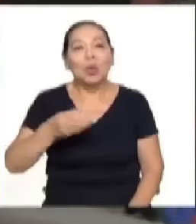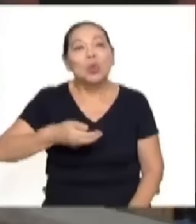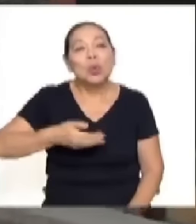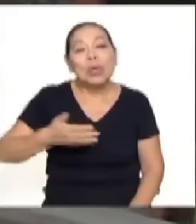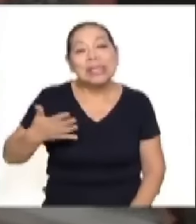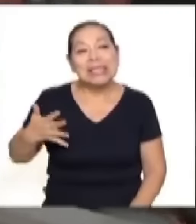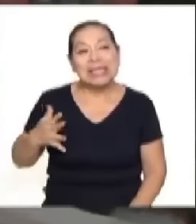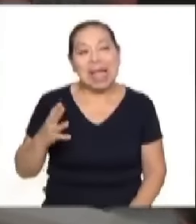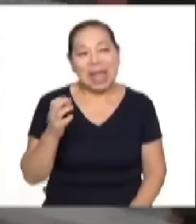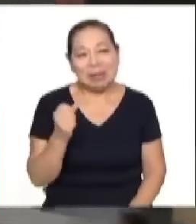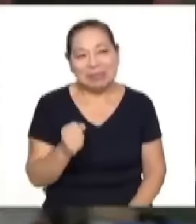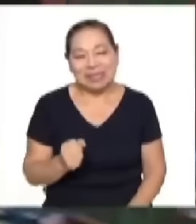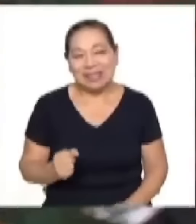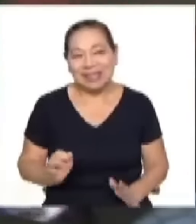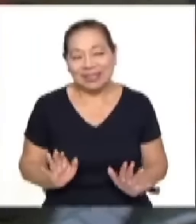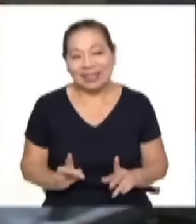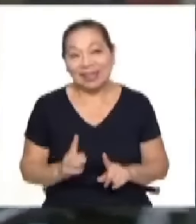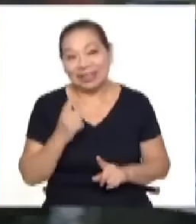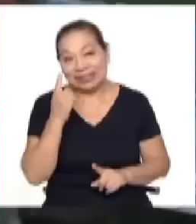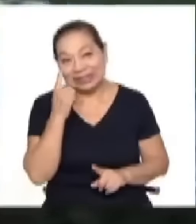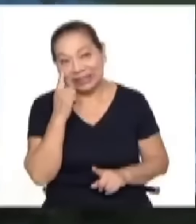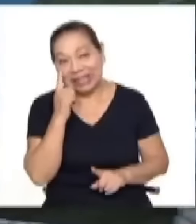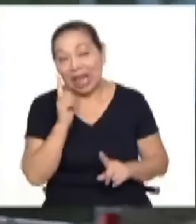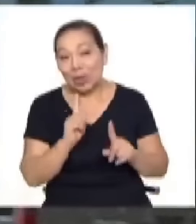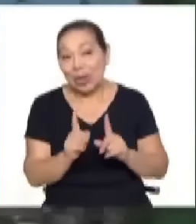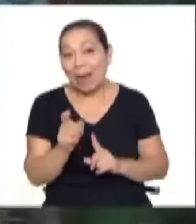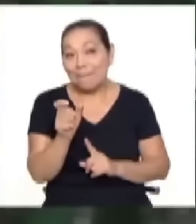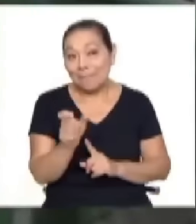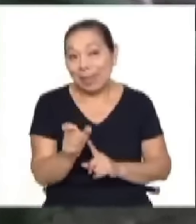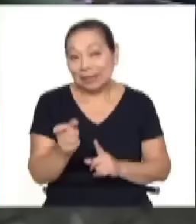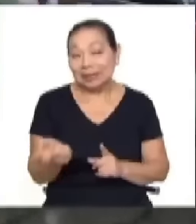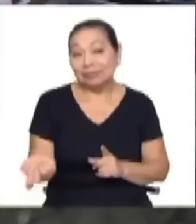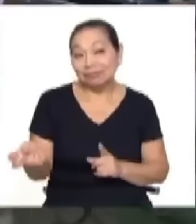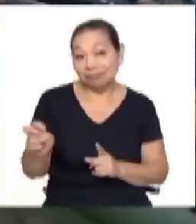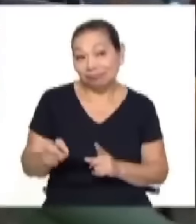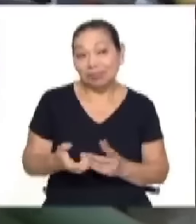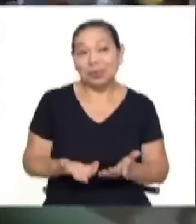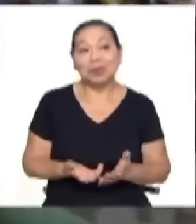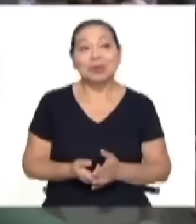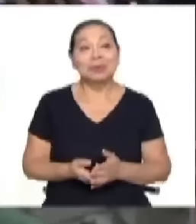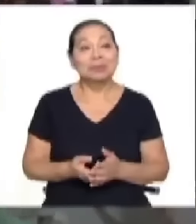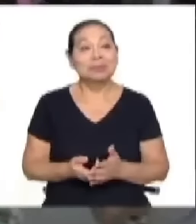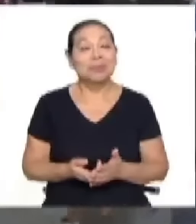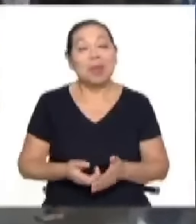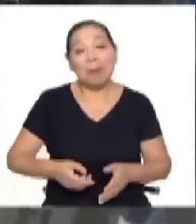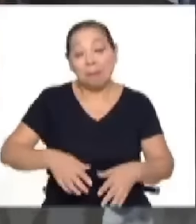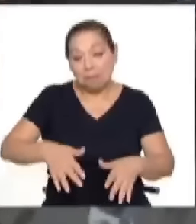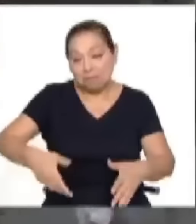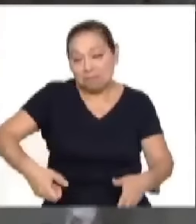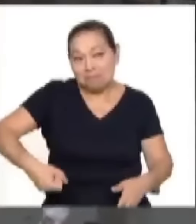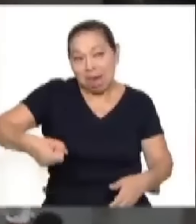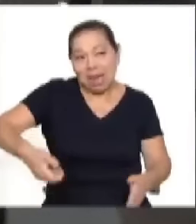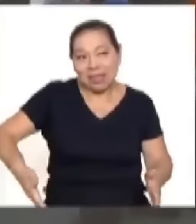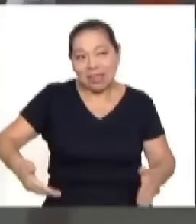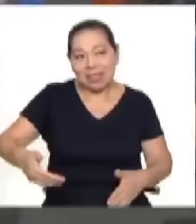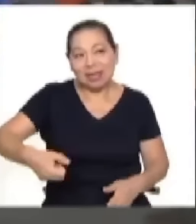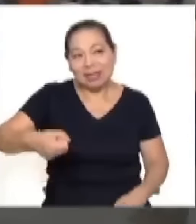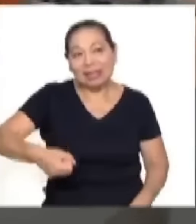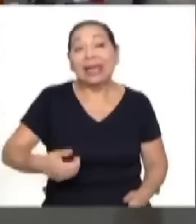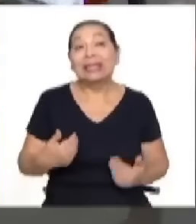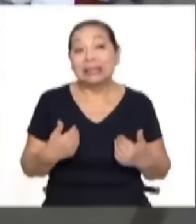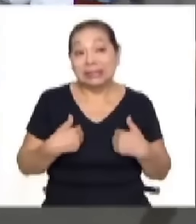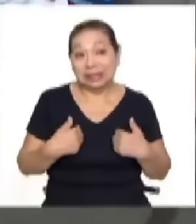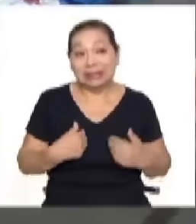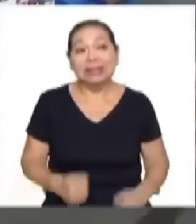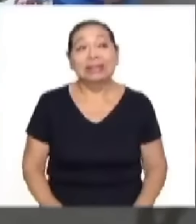el ceviche, así es que también hemos visto algunas personas que han venido con incluso baldes. Sabemos que para comprar pescado uno